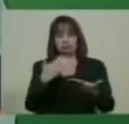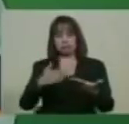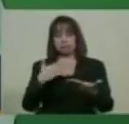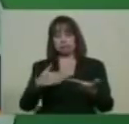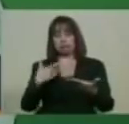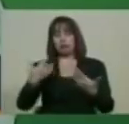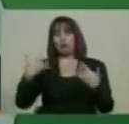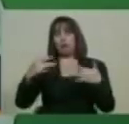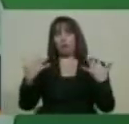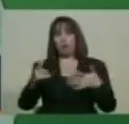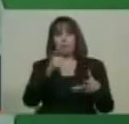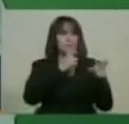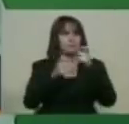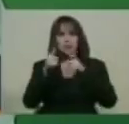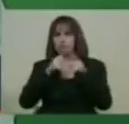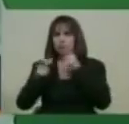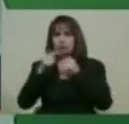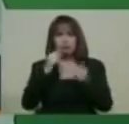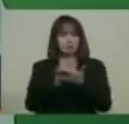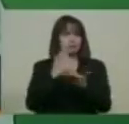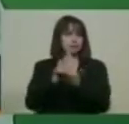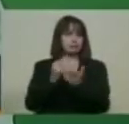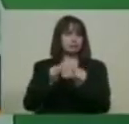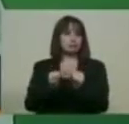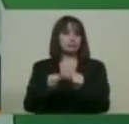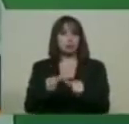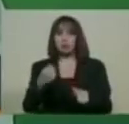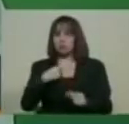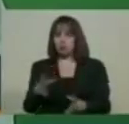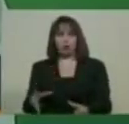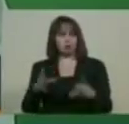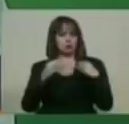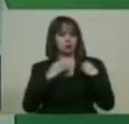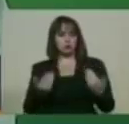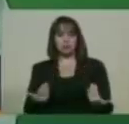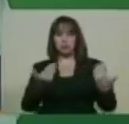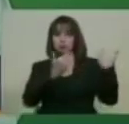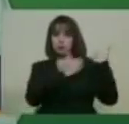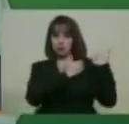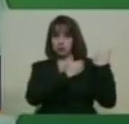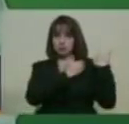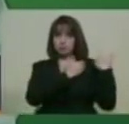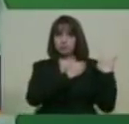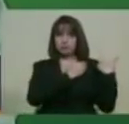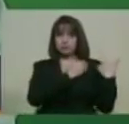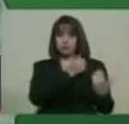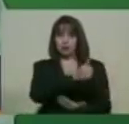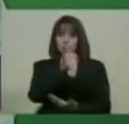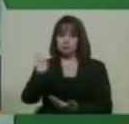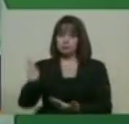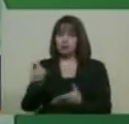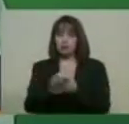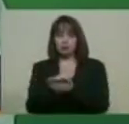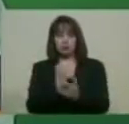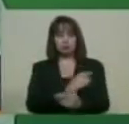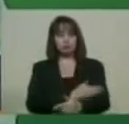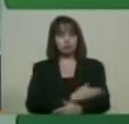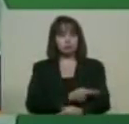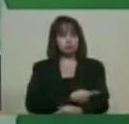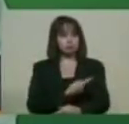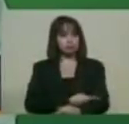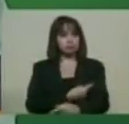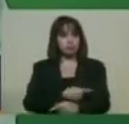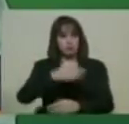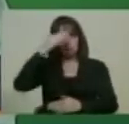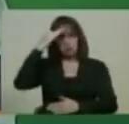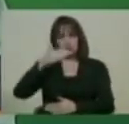estudio, consulta permanente. Y yo asumo mi responsabilidad, queridos hermanos y hermanas militares de la